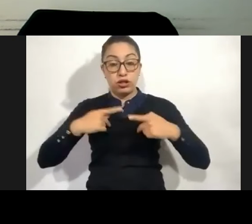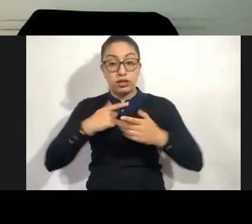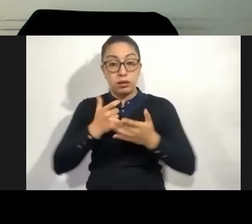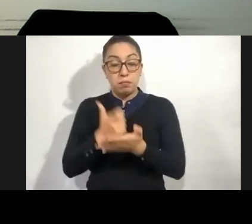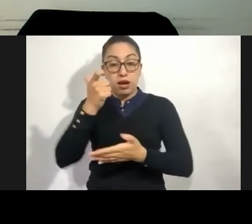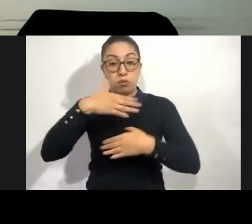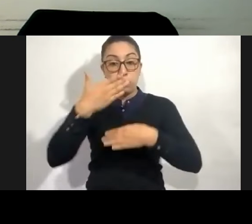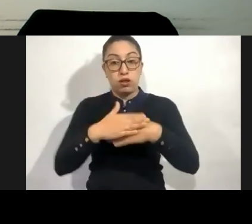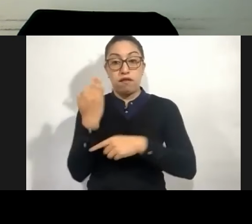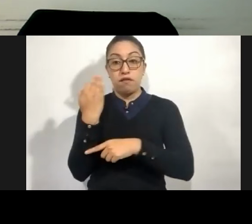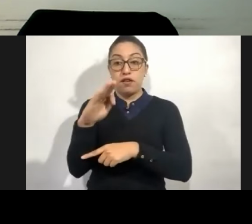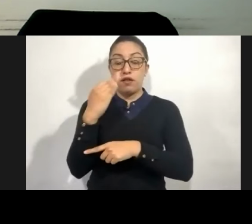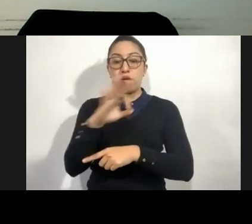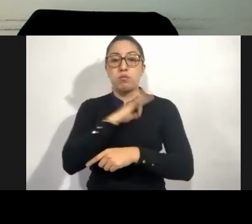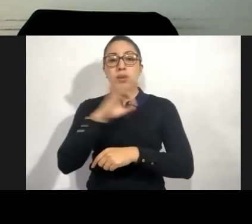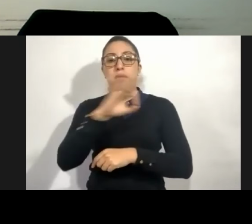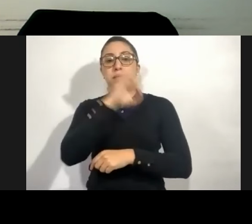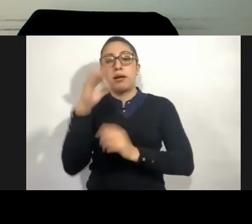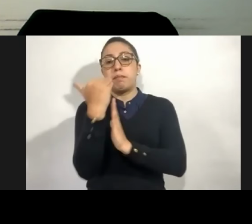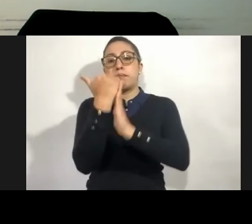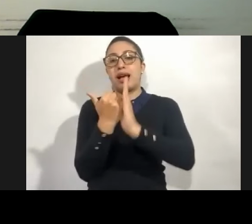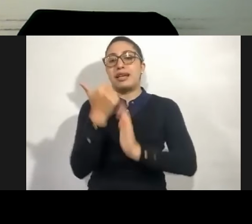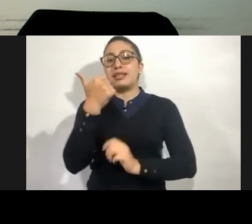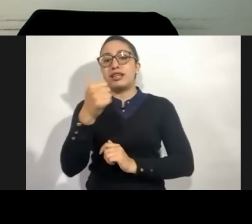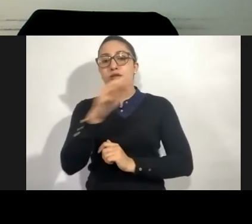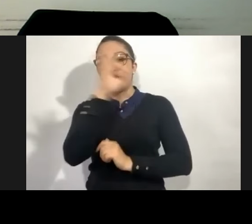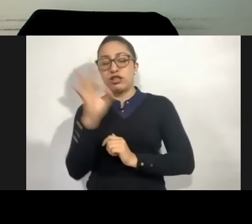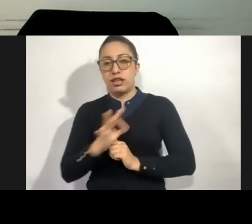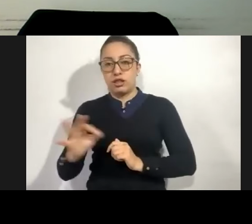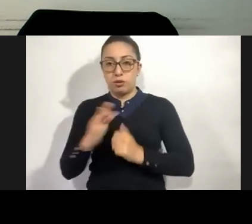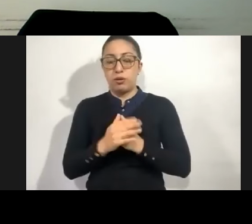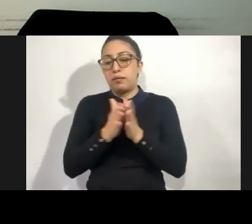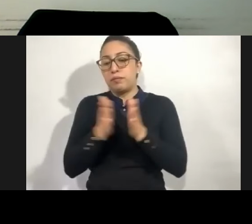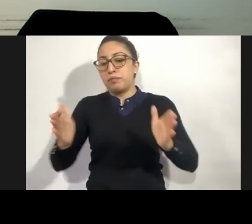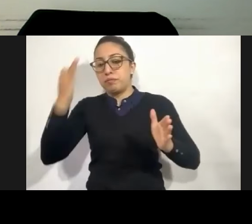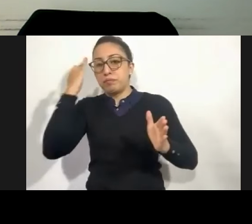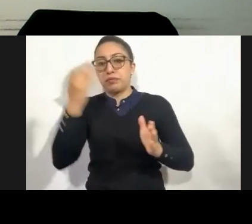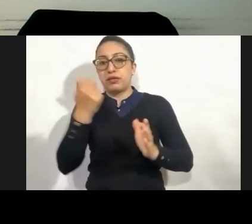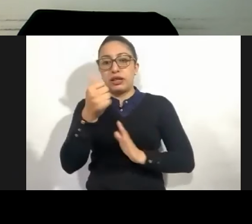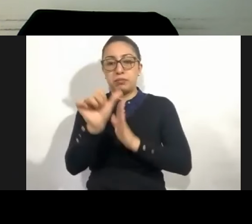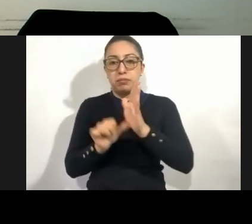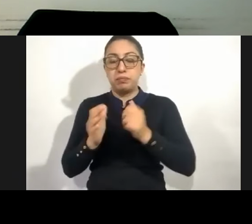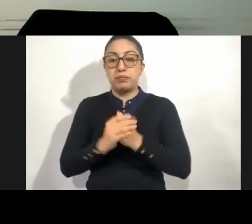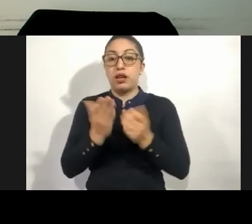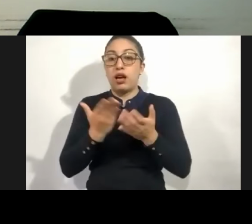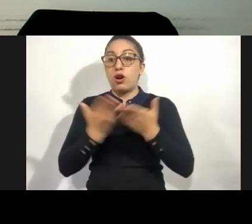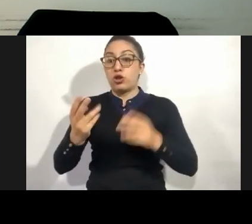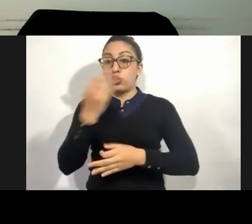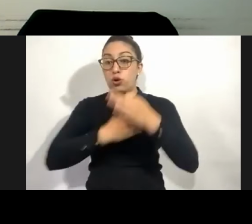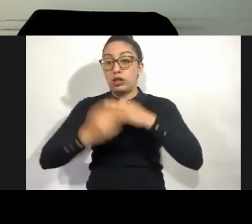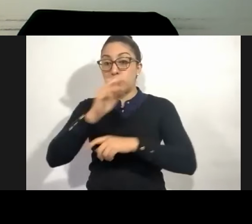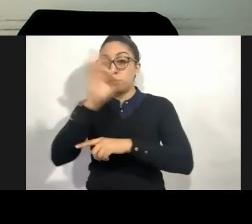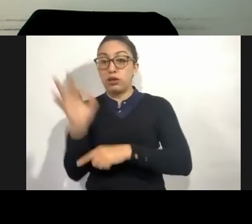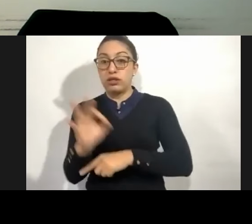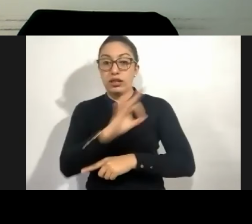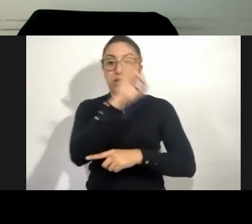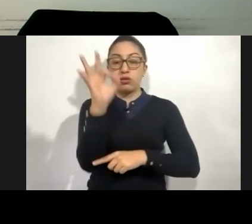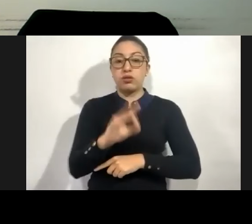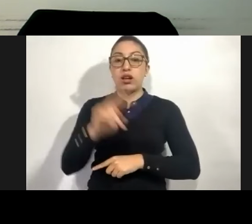una reducción del 6%. Las cantidades de las reducciones otorgadas son mayores en 2